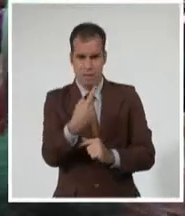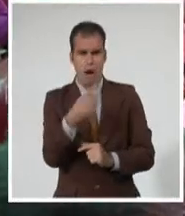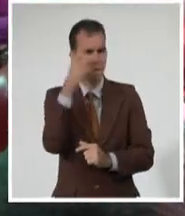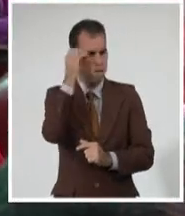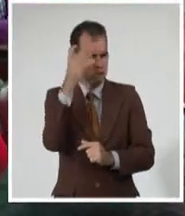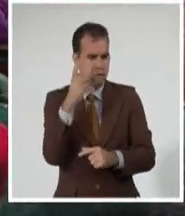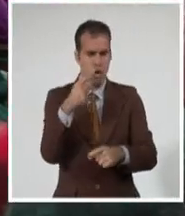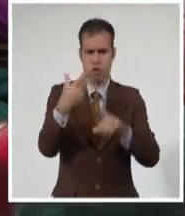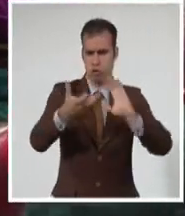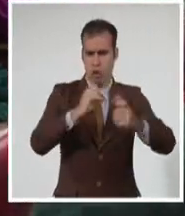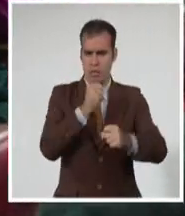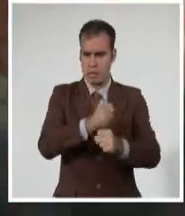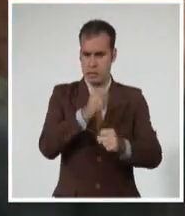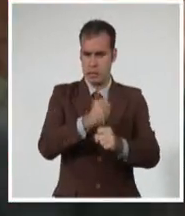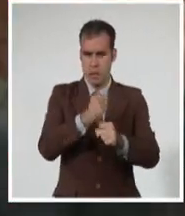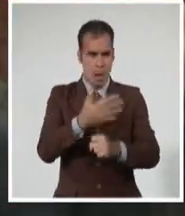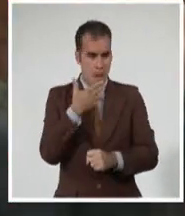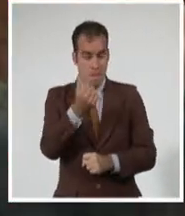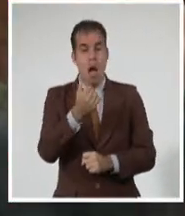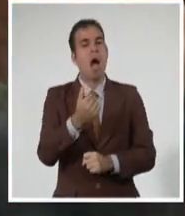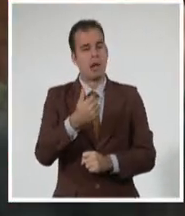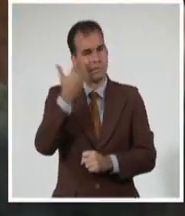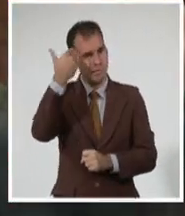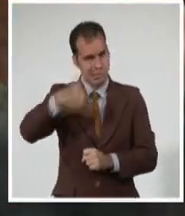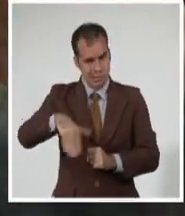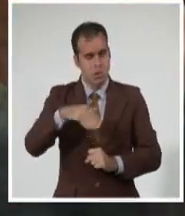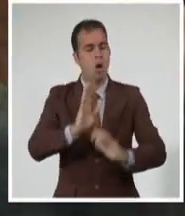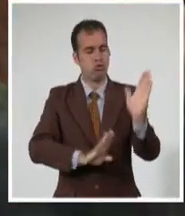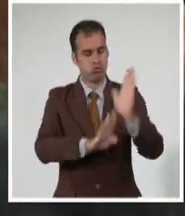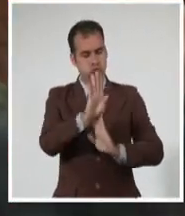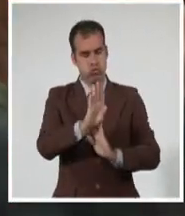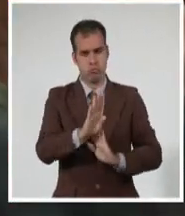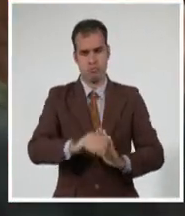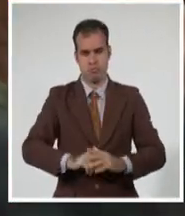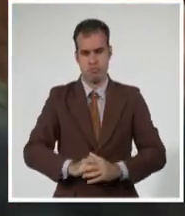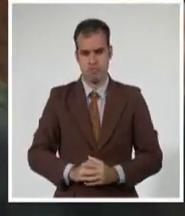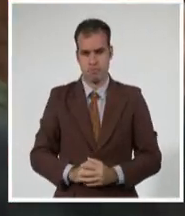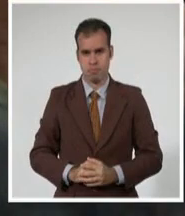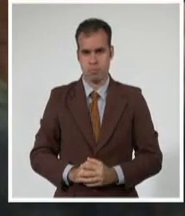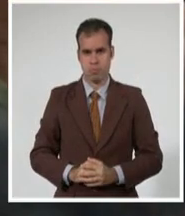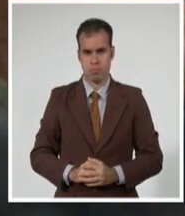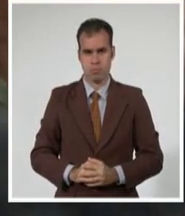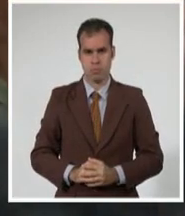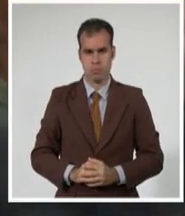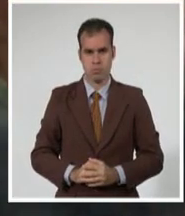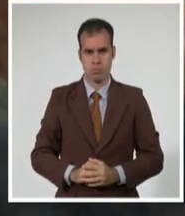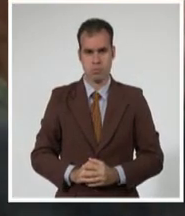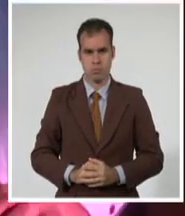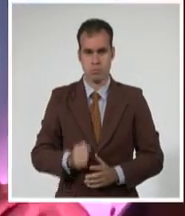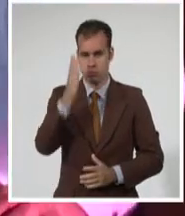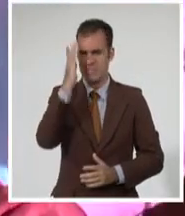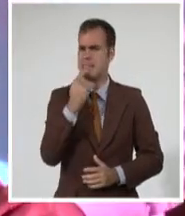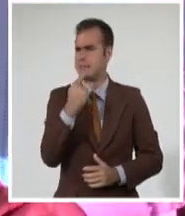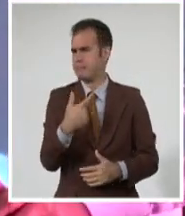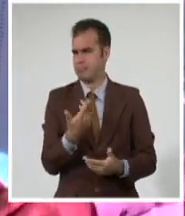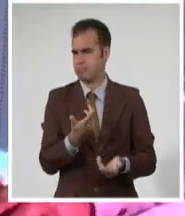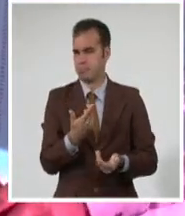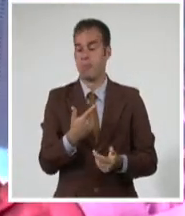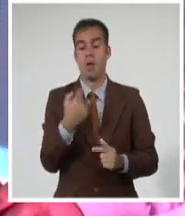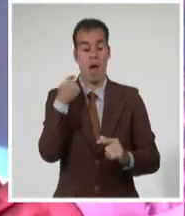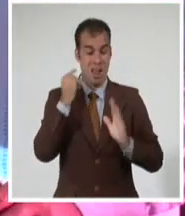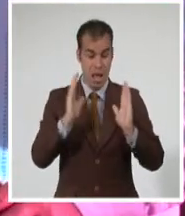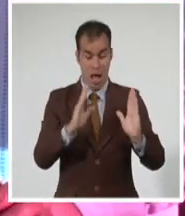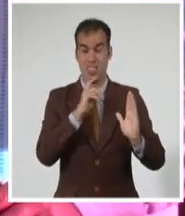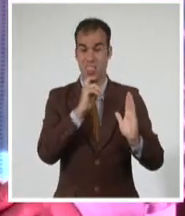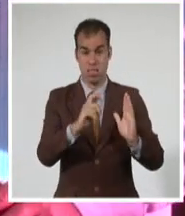las convicciones permitieron sobrepasar los problemas y agresiones. Fue un año donde entonces se puso a prueba la capacidad